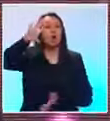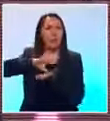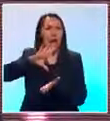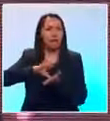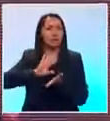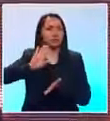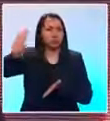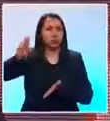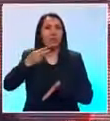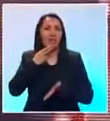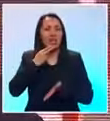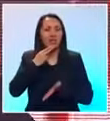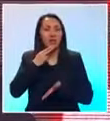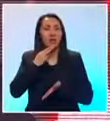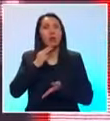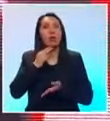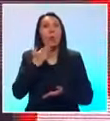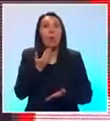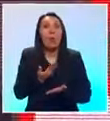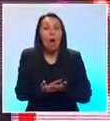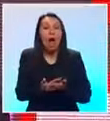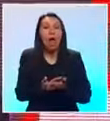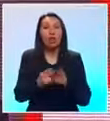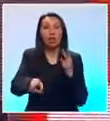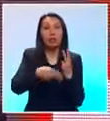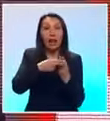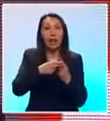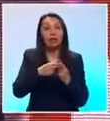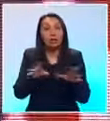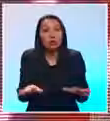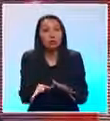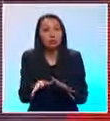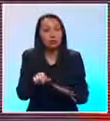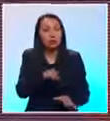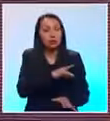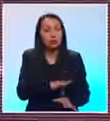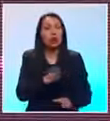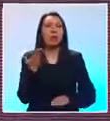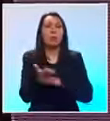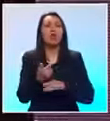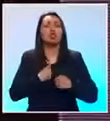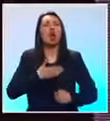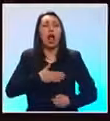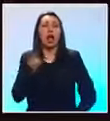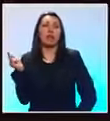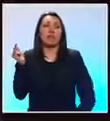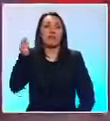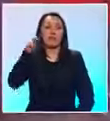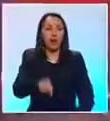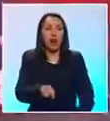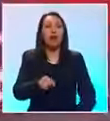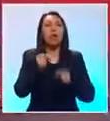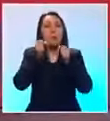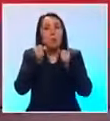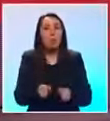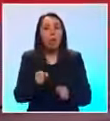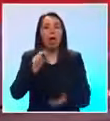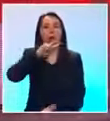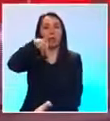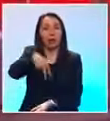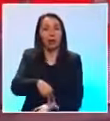extranjero y que cada vez que se hace la teletón, él pide venir y poder estar